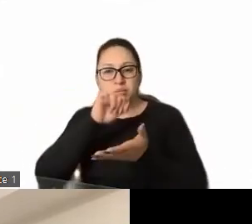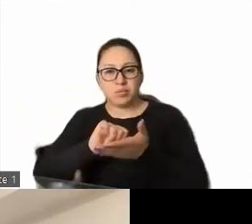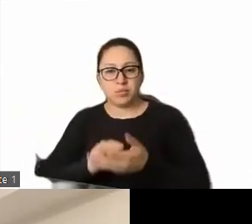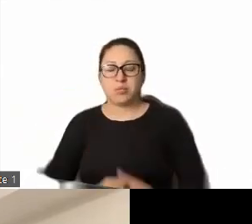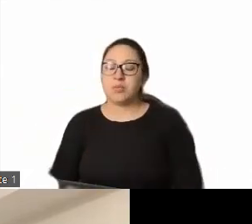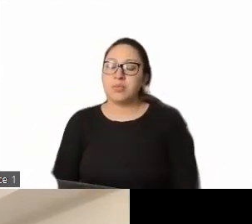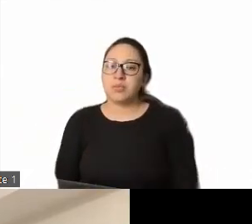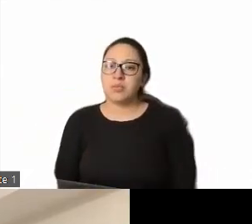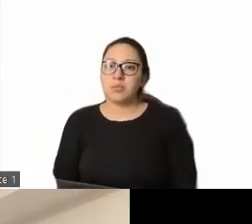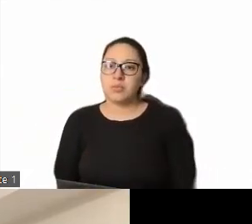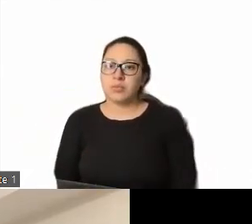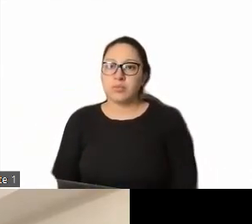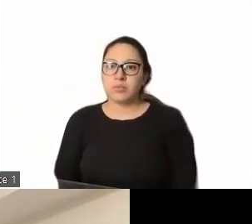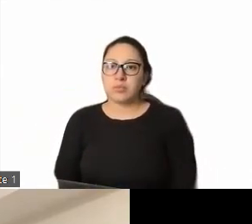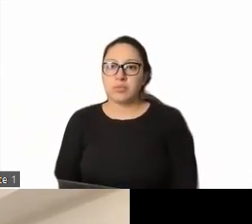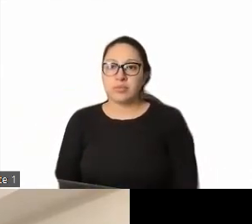Rubio.